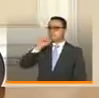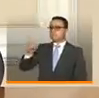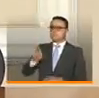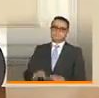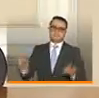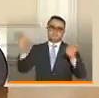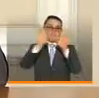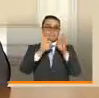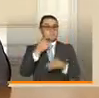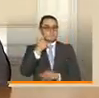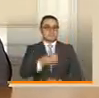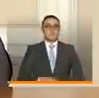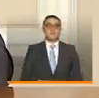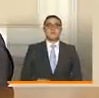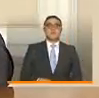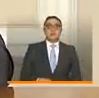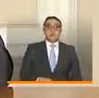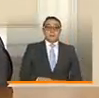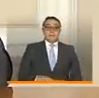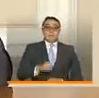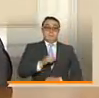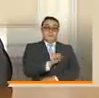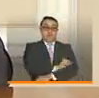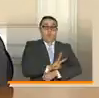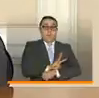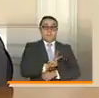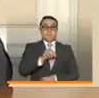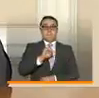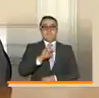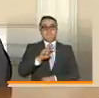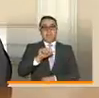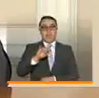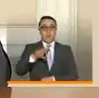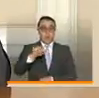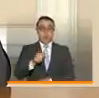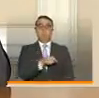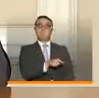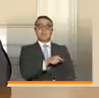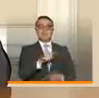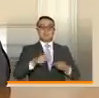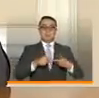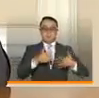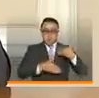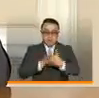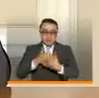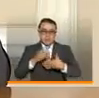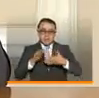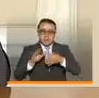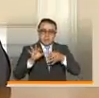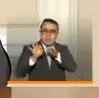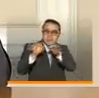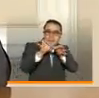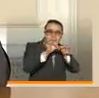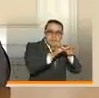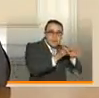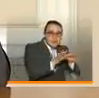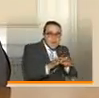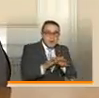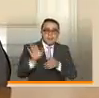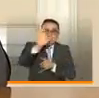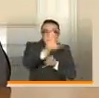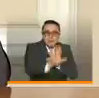tener, además de la plataforma de Mi Vacuna, un proceso de planeación territorial donde cada entidad territorial,